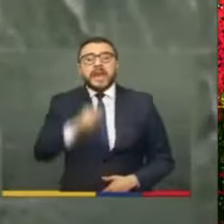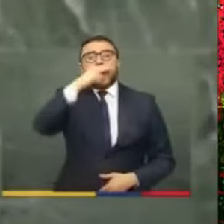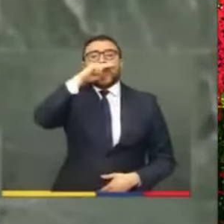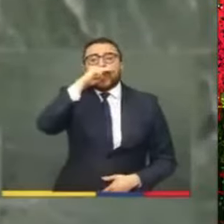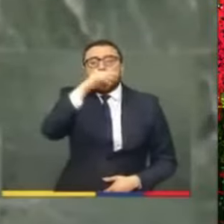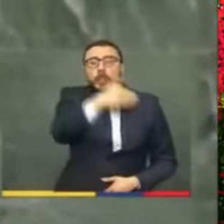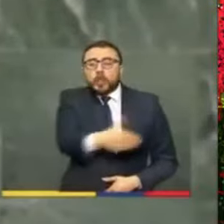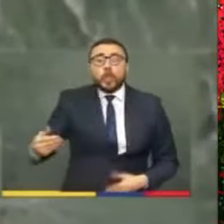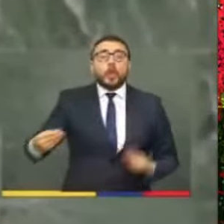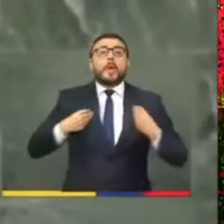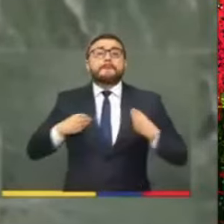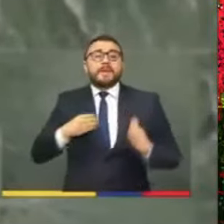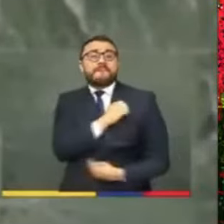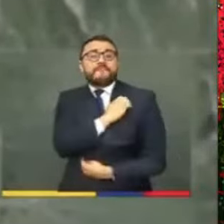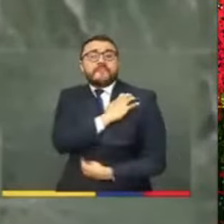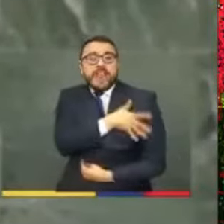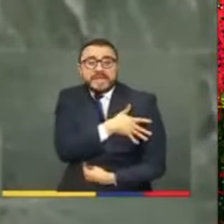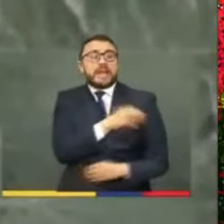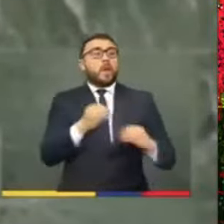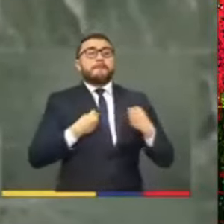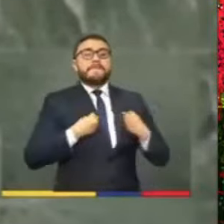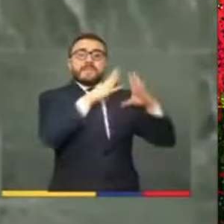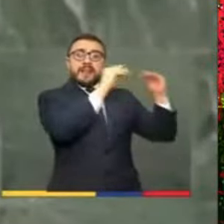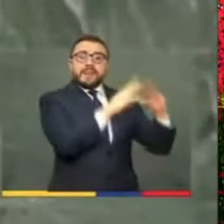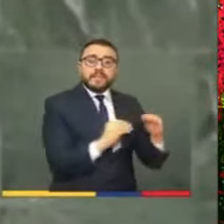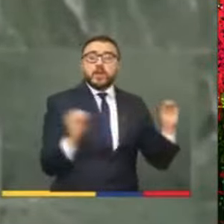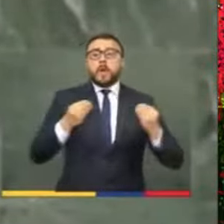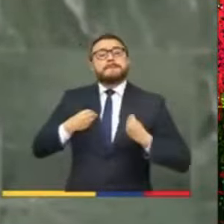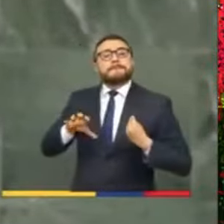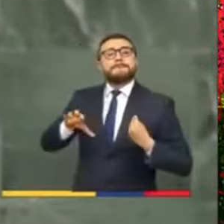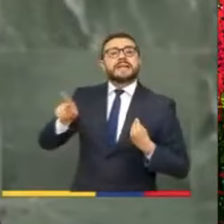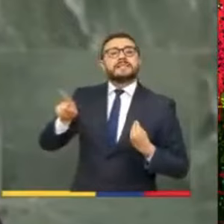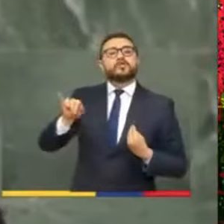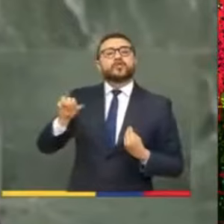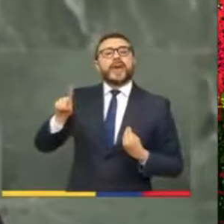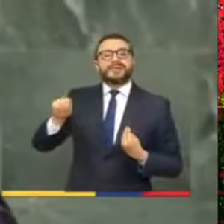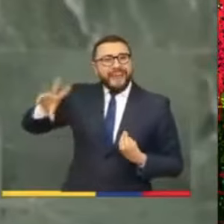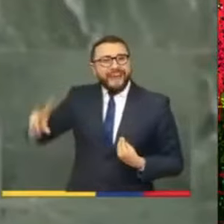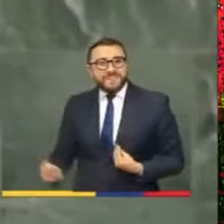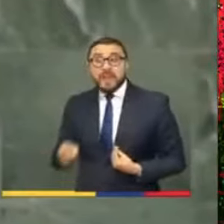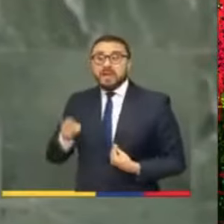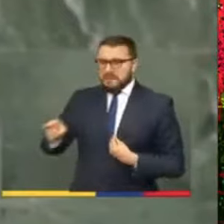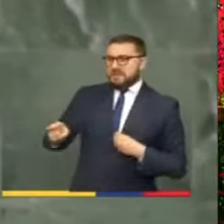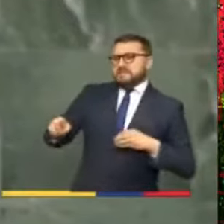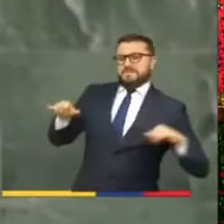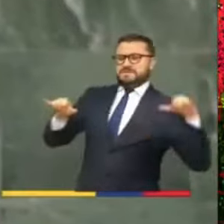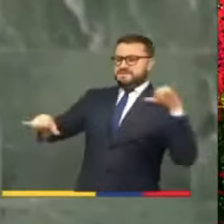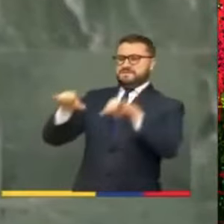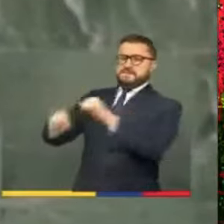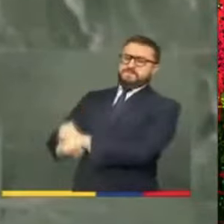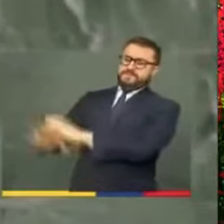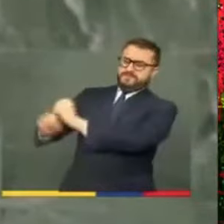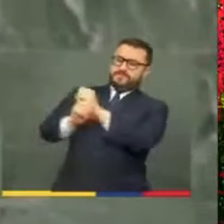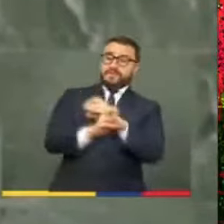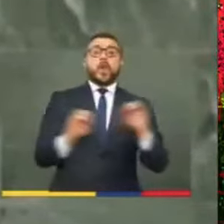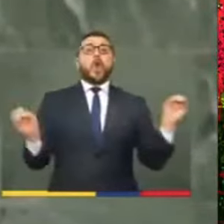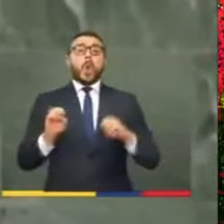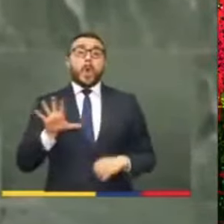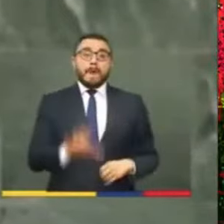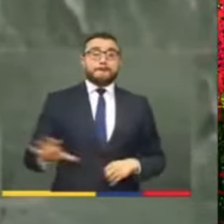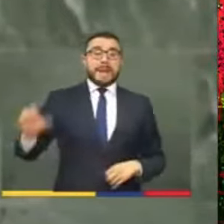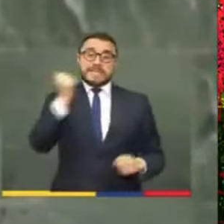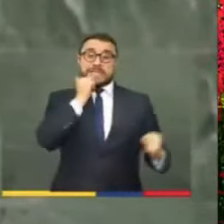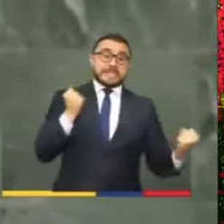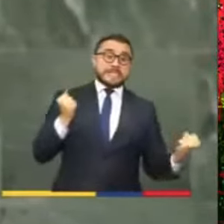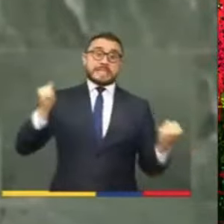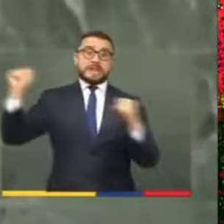niños de Gaza, del Líbano o de Sudán. O se bloquean económicamente los países rebeldes que no encajan en